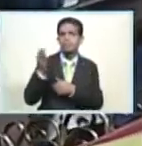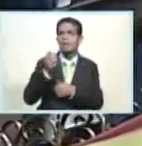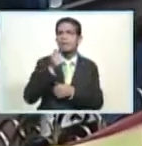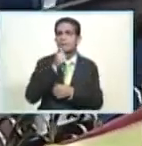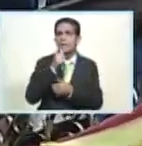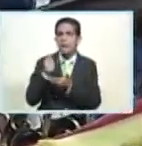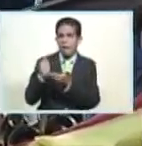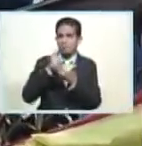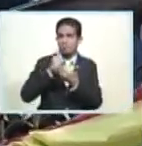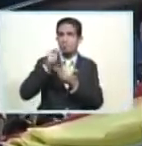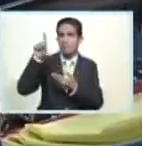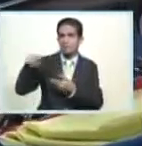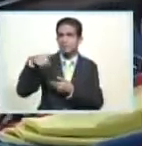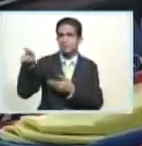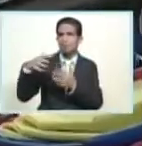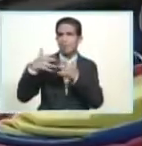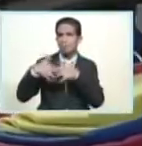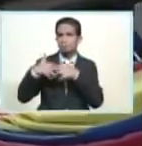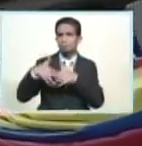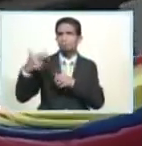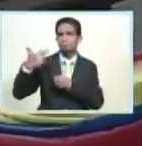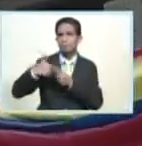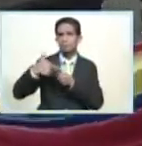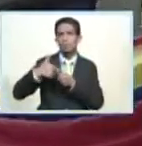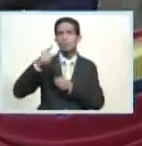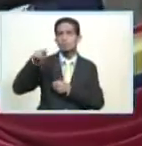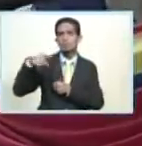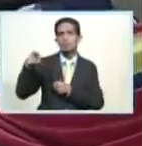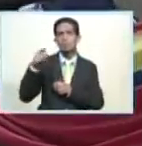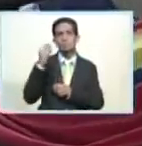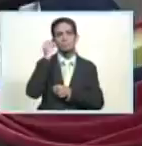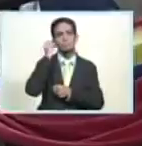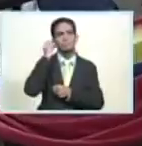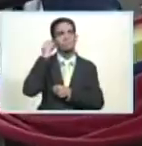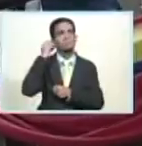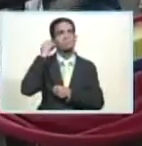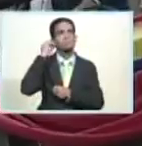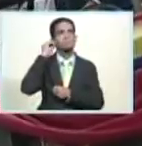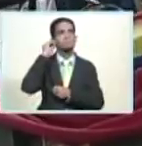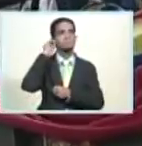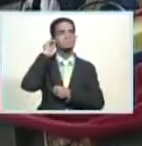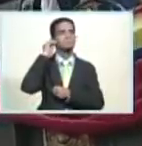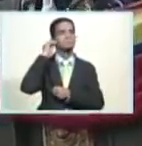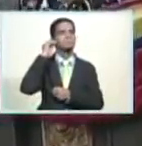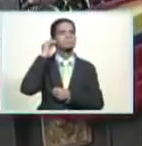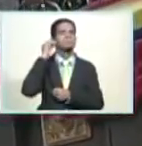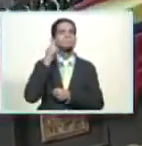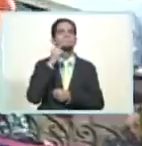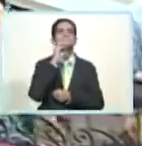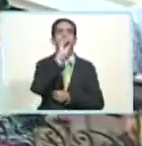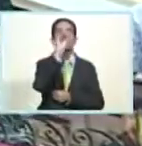¿Cuento o no cuento con la clase obrera petrolera? Lo pregunto.